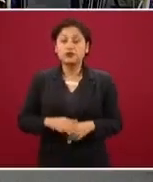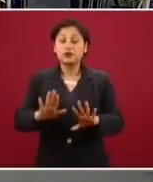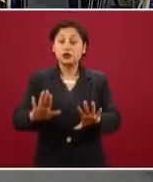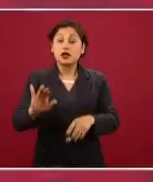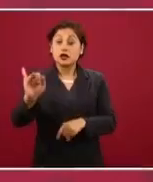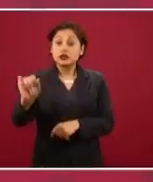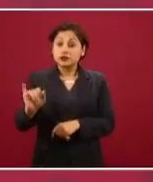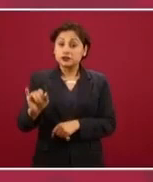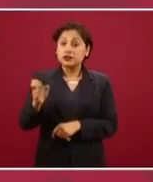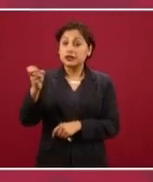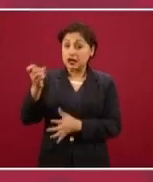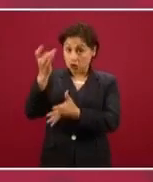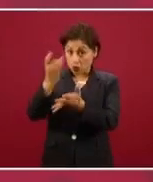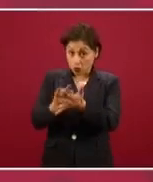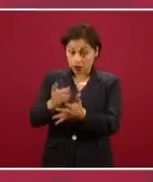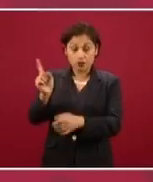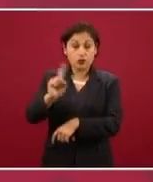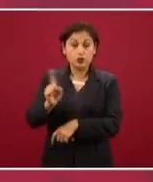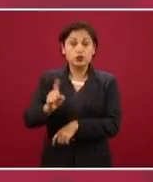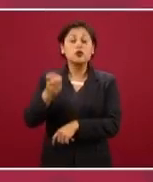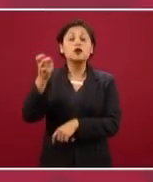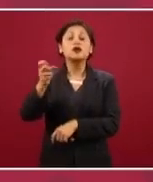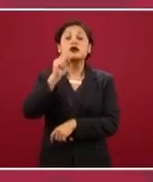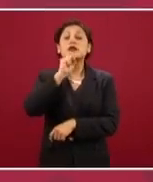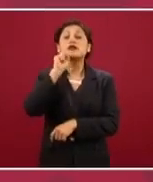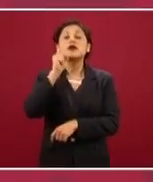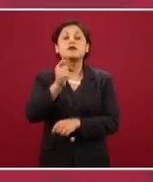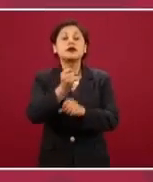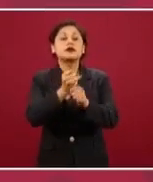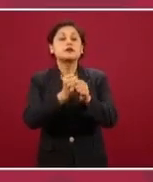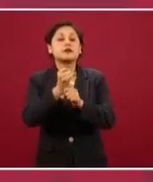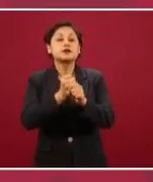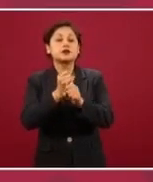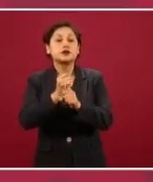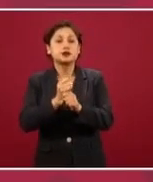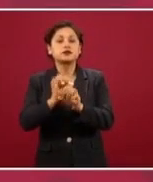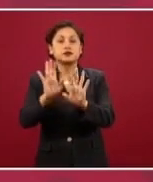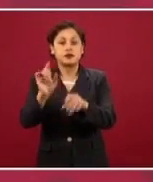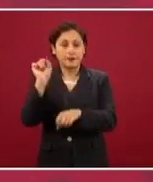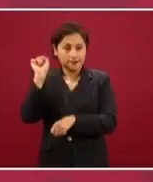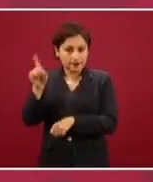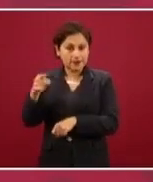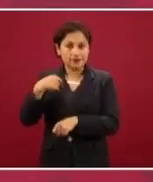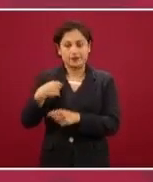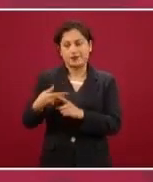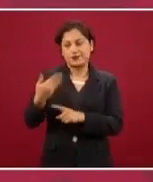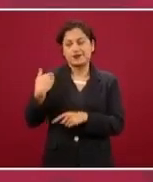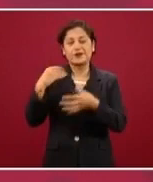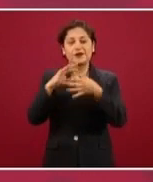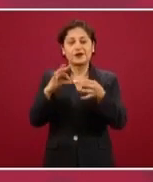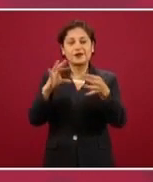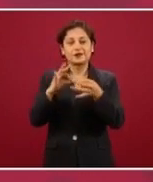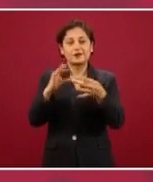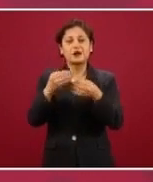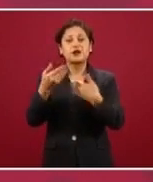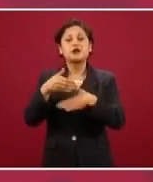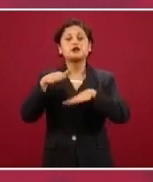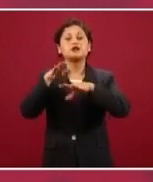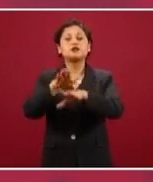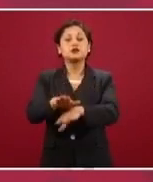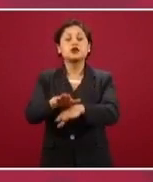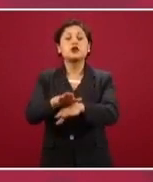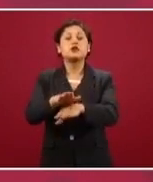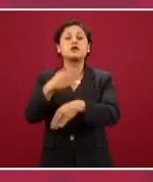investigación. Es exactamente lo que hablaba de del sistema o los servicios de hemodiálisis.